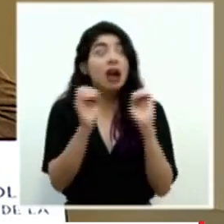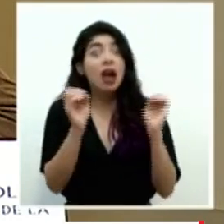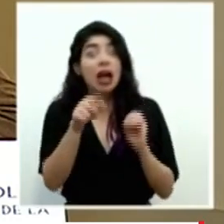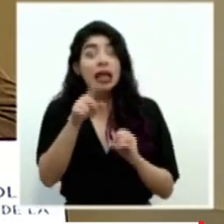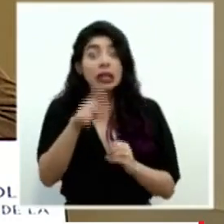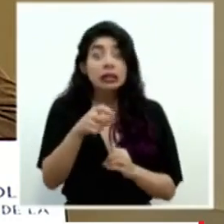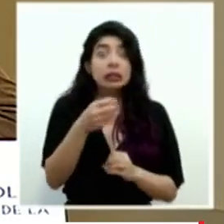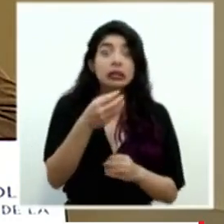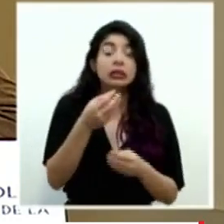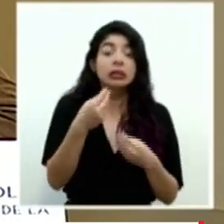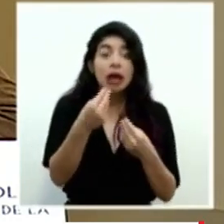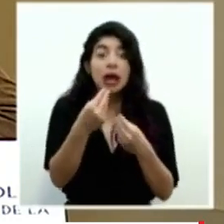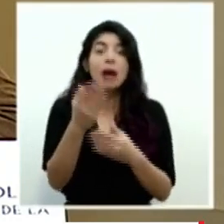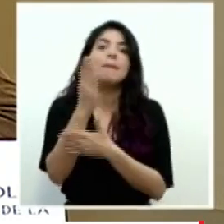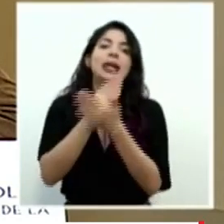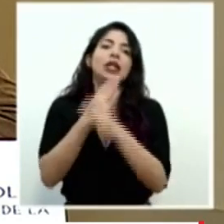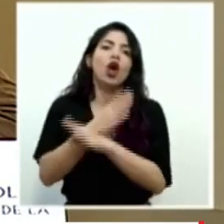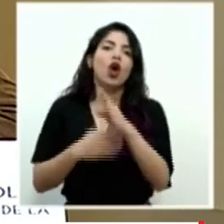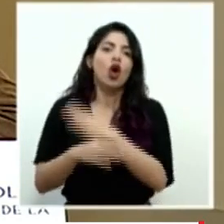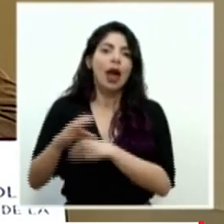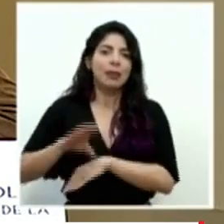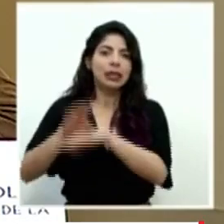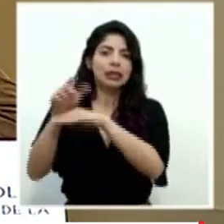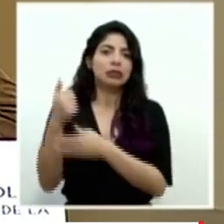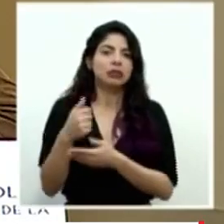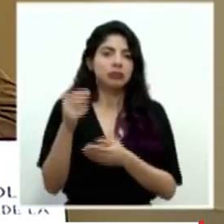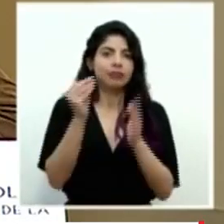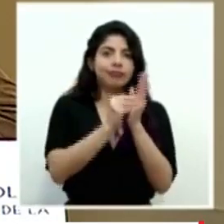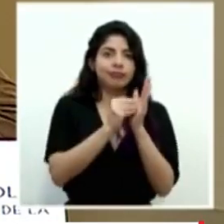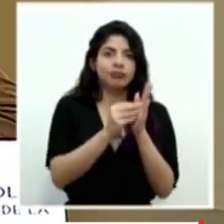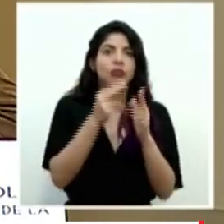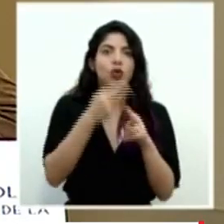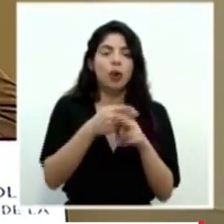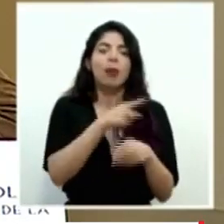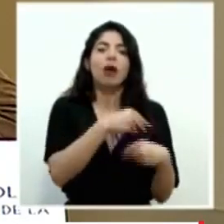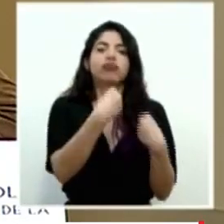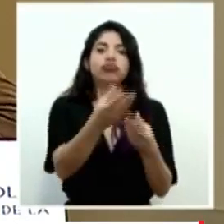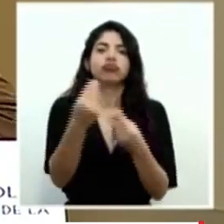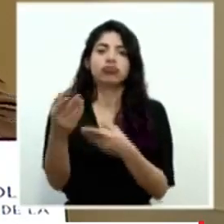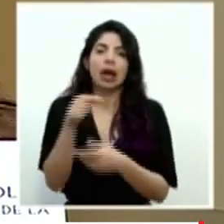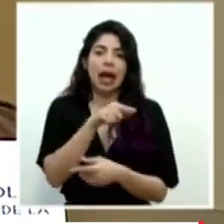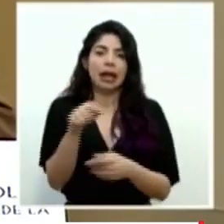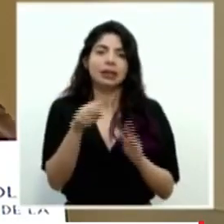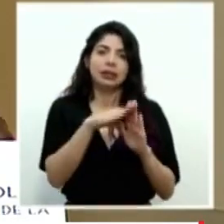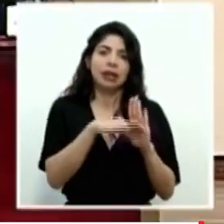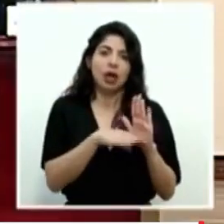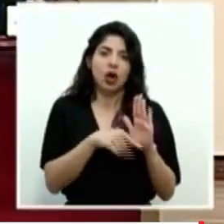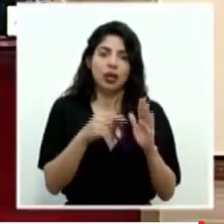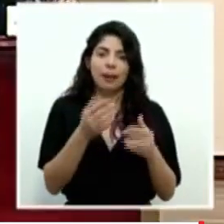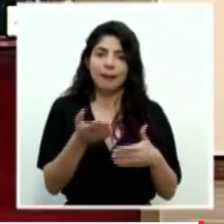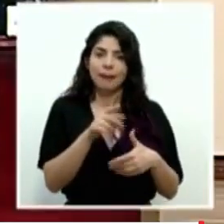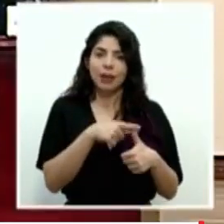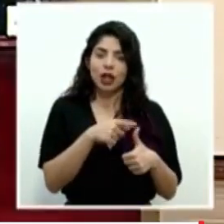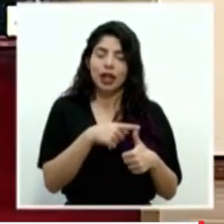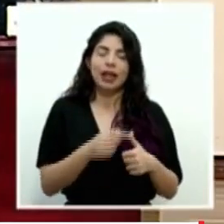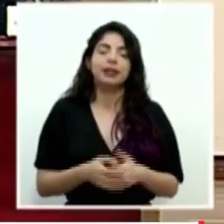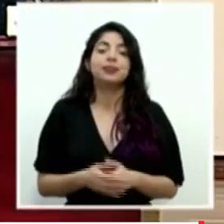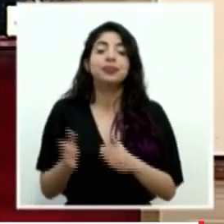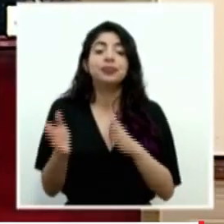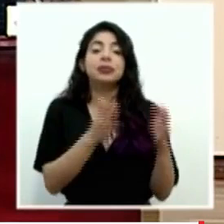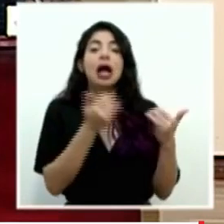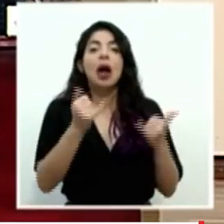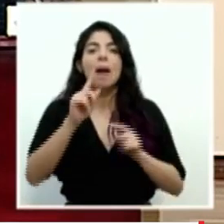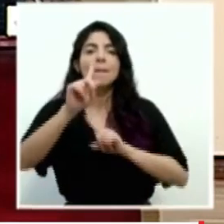apoyo, operado y certificado por CONAPTIS. Esas son las prioridades que en este momento se están estableciendo. Iniciamos con el periodo de